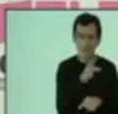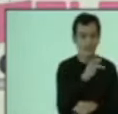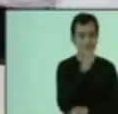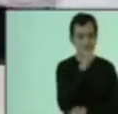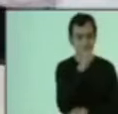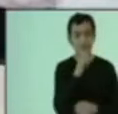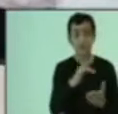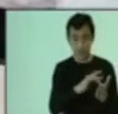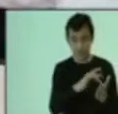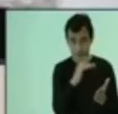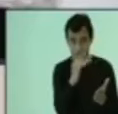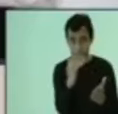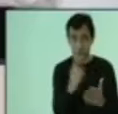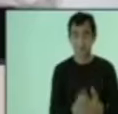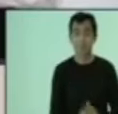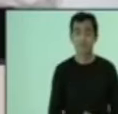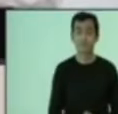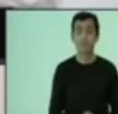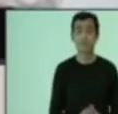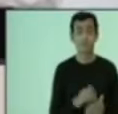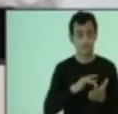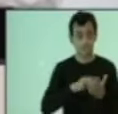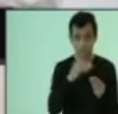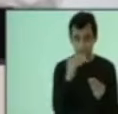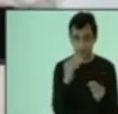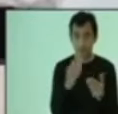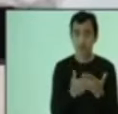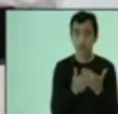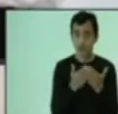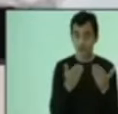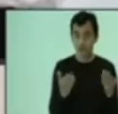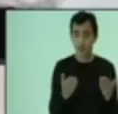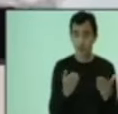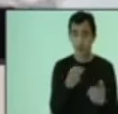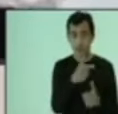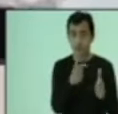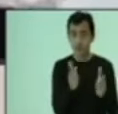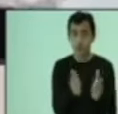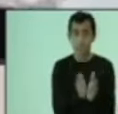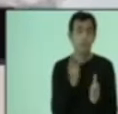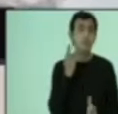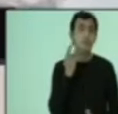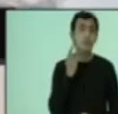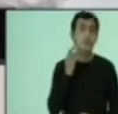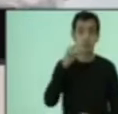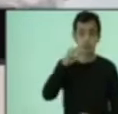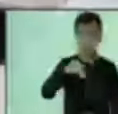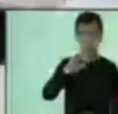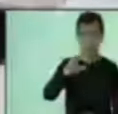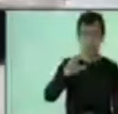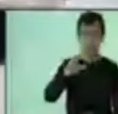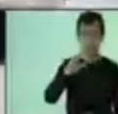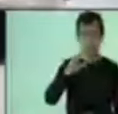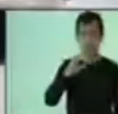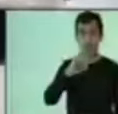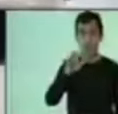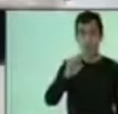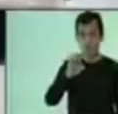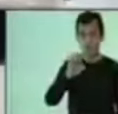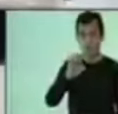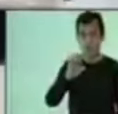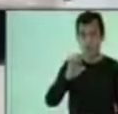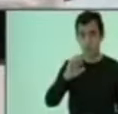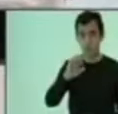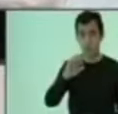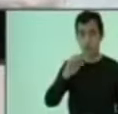Gracias. Muchísimas gracias. Ahora damos el uso de la voz al abanderado de Unidad Ciudadana, el candidato José Gonzalo